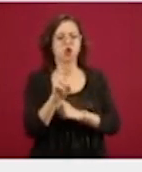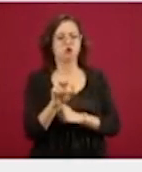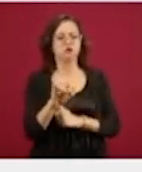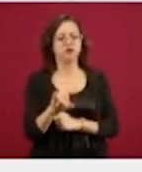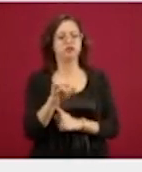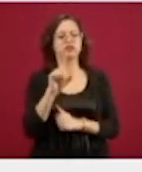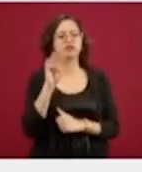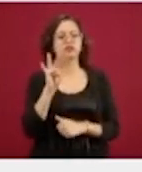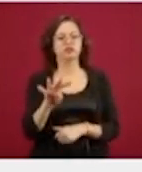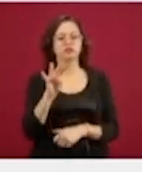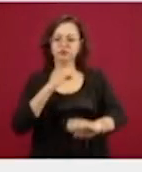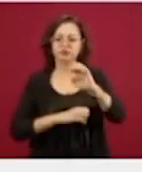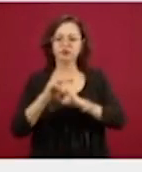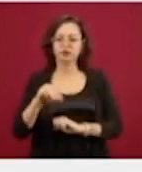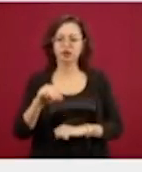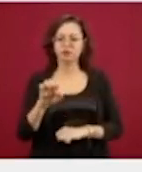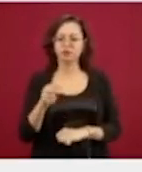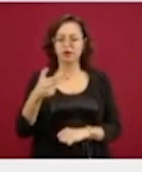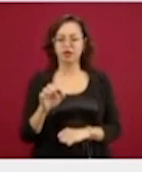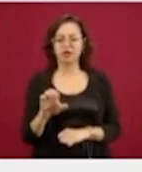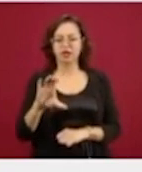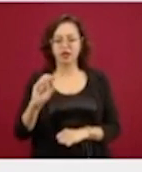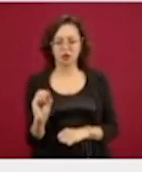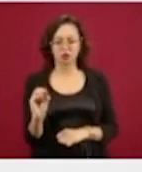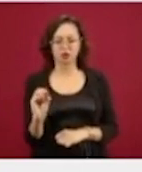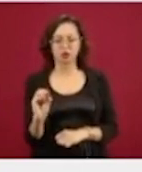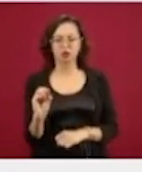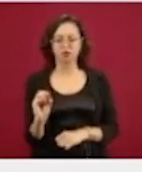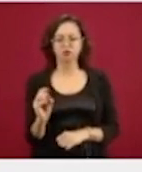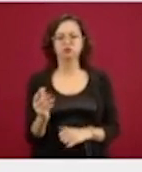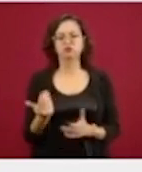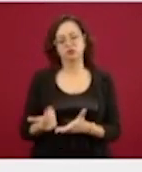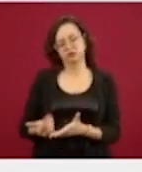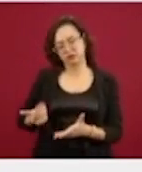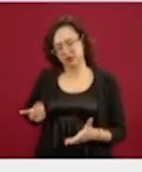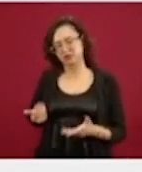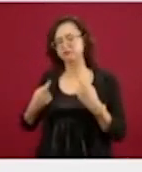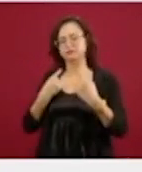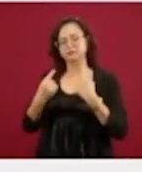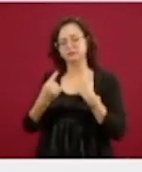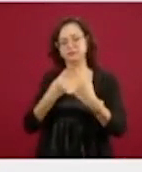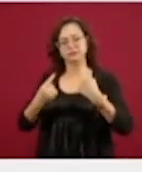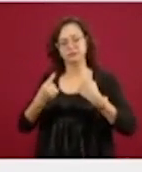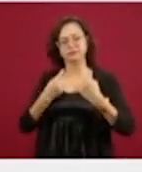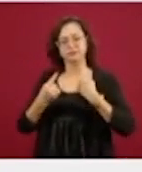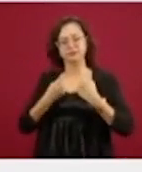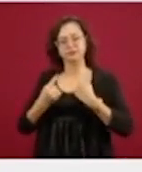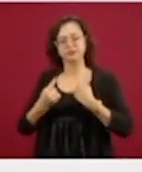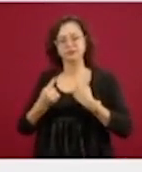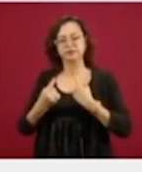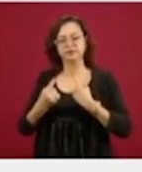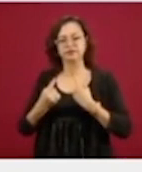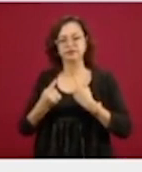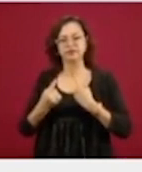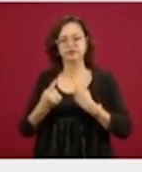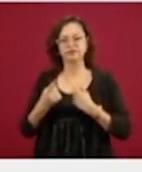a la compañía MEECO. Esto derivado de trabajo previo, entonces se tiene esa, que